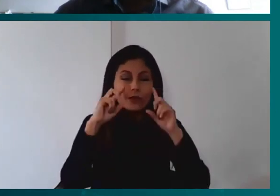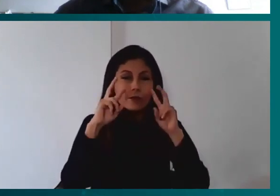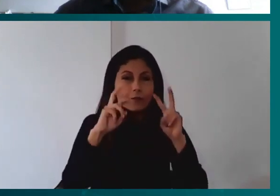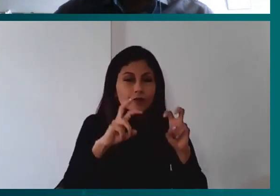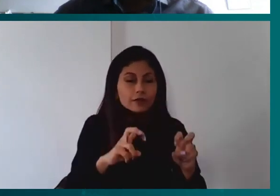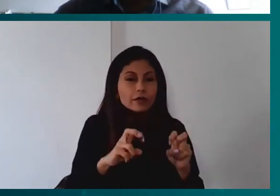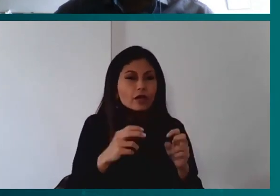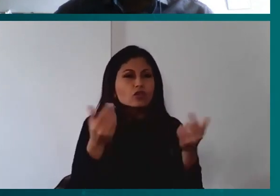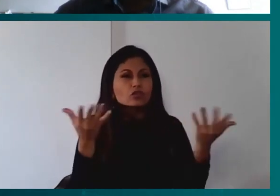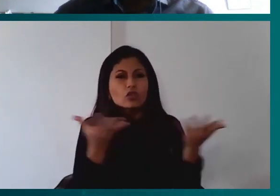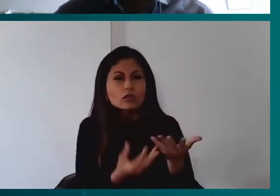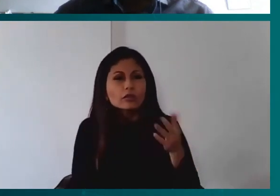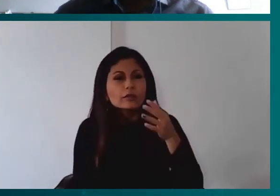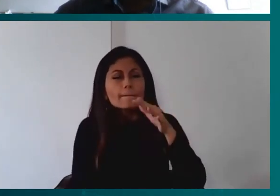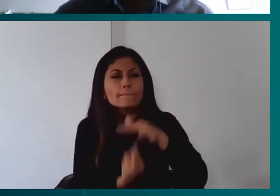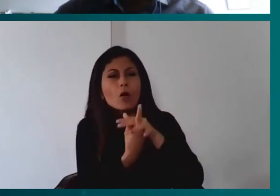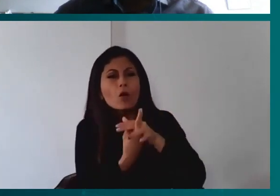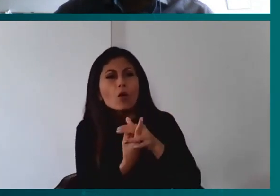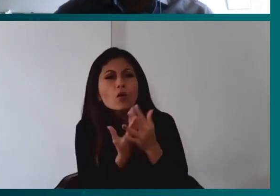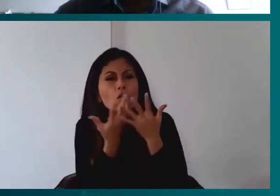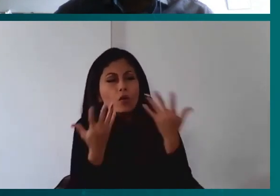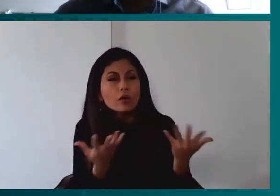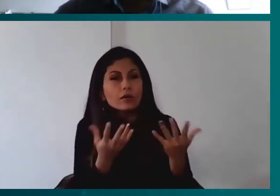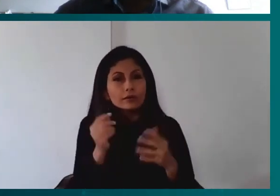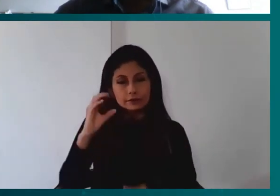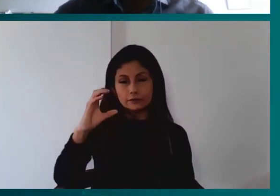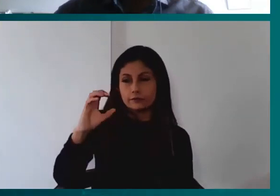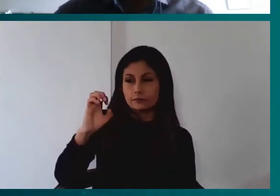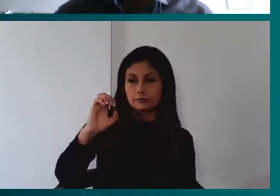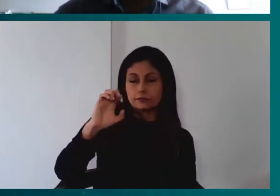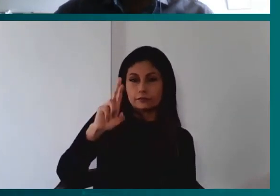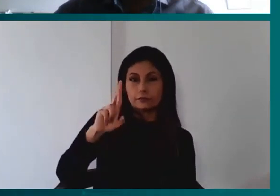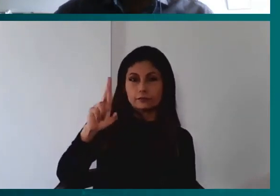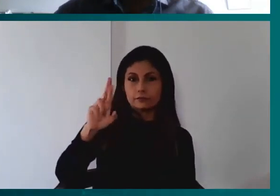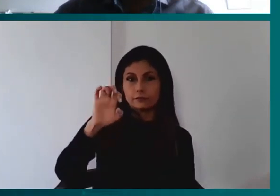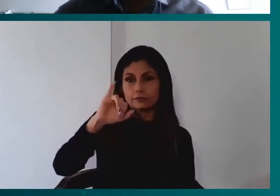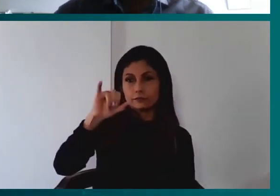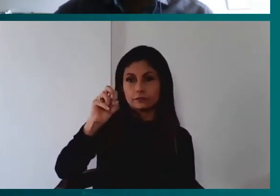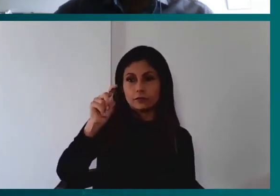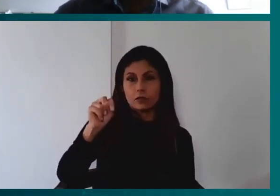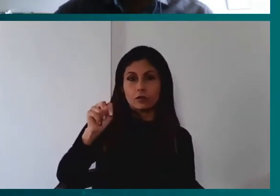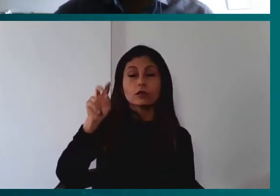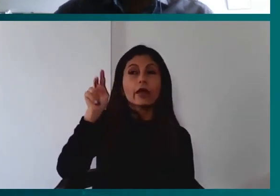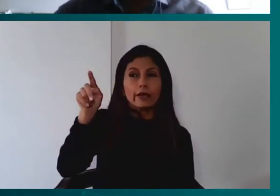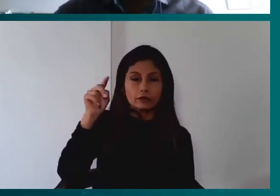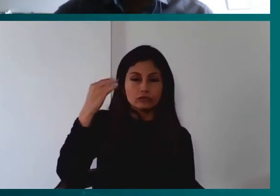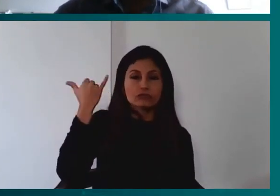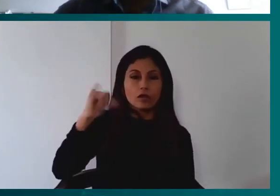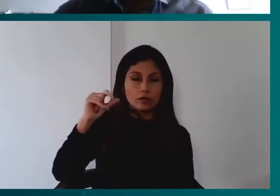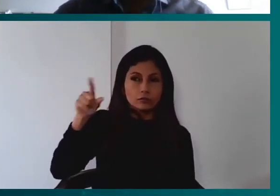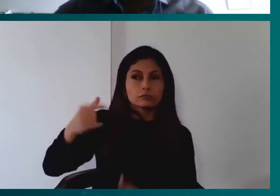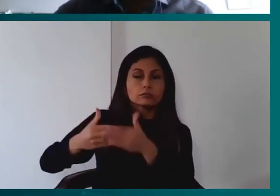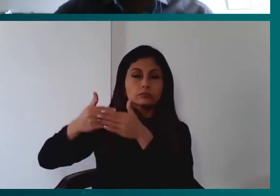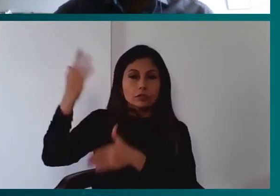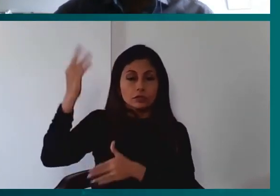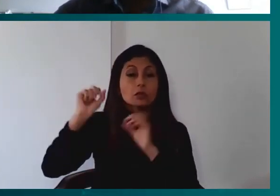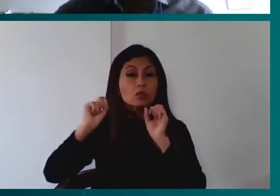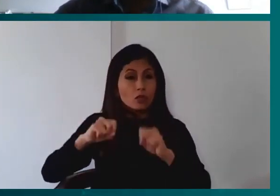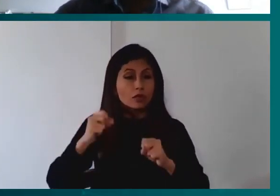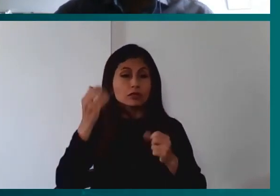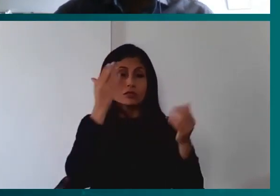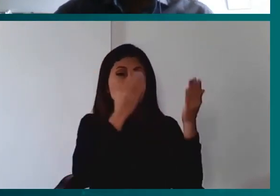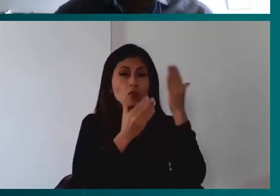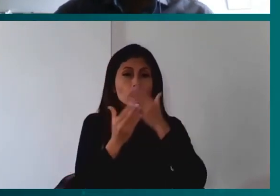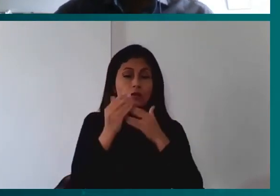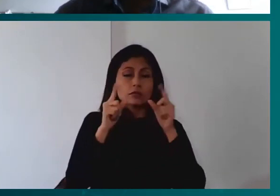haciendo, y se puede eventualmente también simular, ¿sí? Es lo interesante en temas del concepto